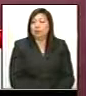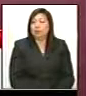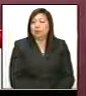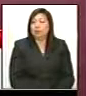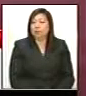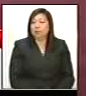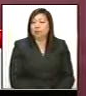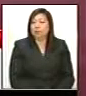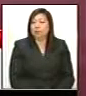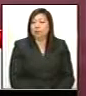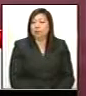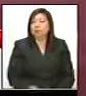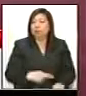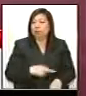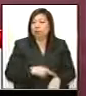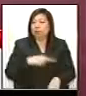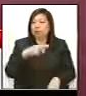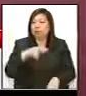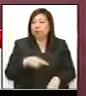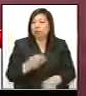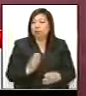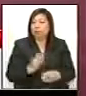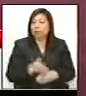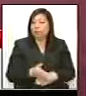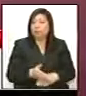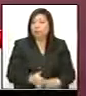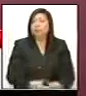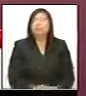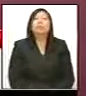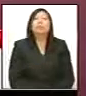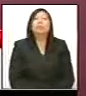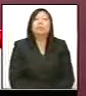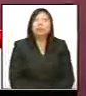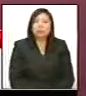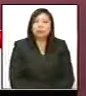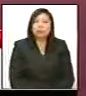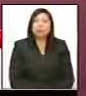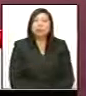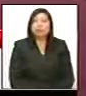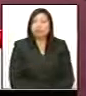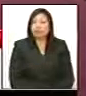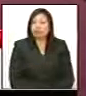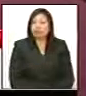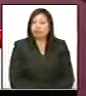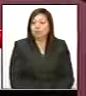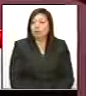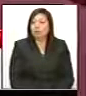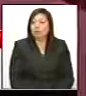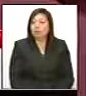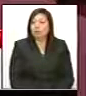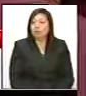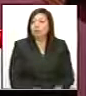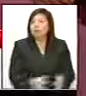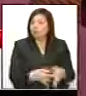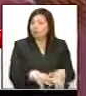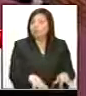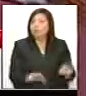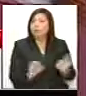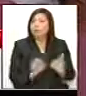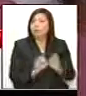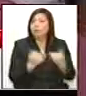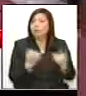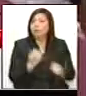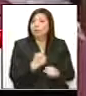de las regiones que han asistido. Muchas gracias. Siendo breve, es importante entonces este